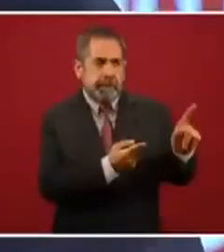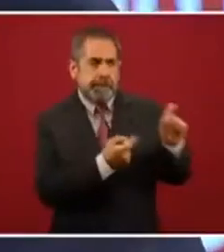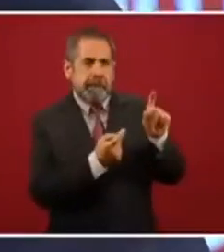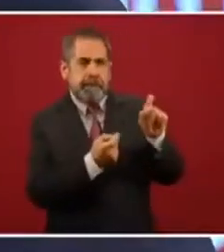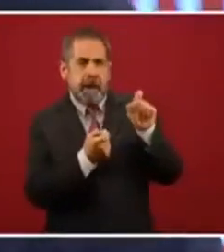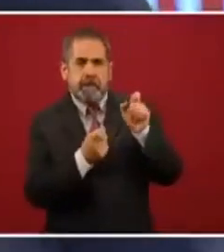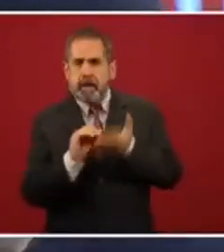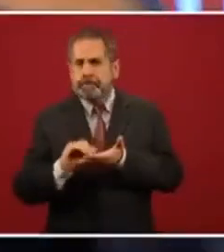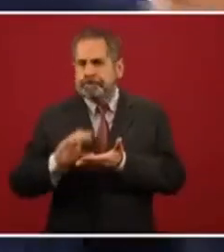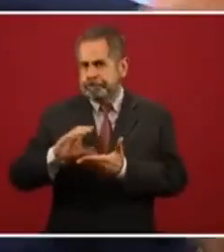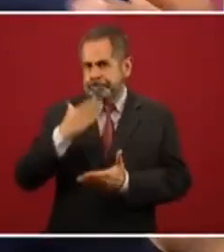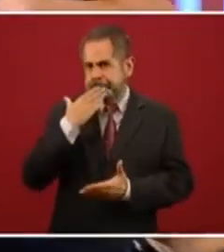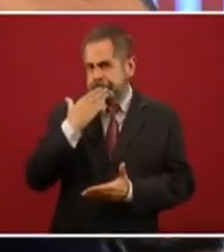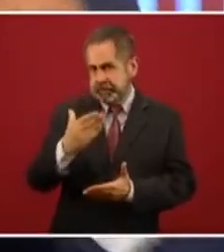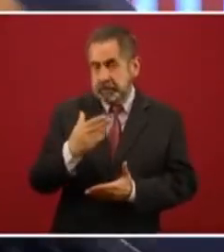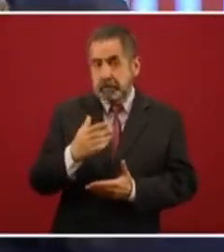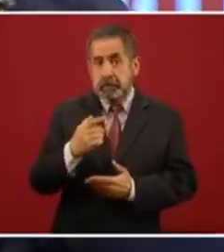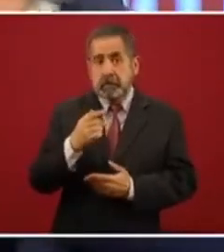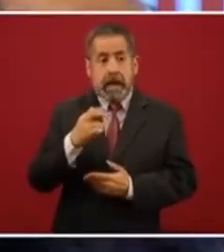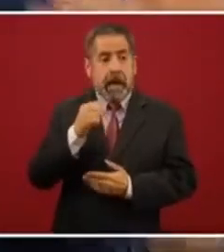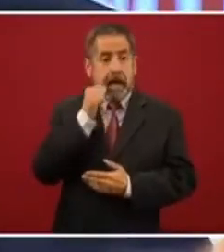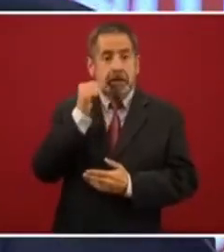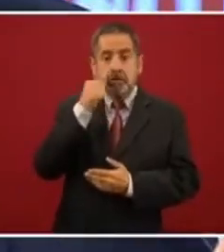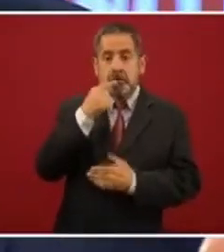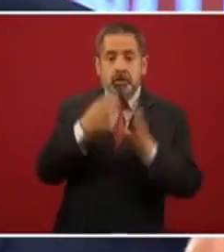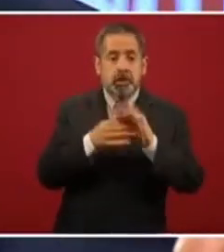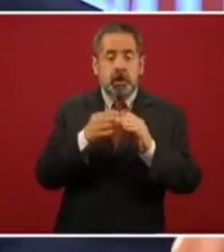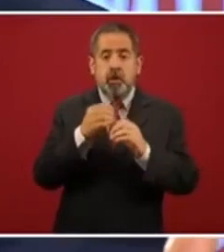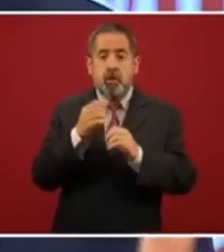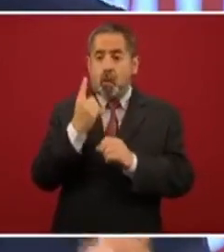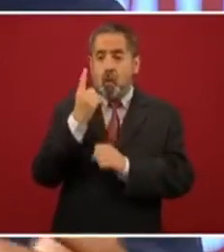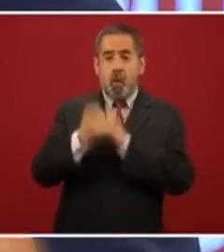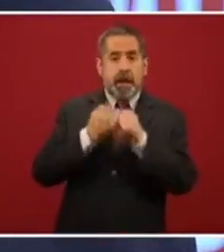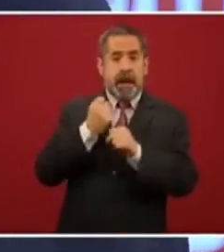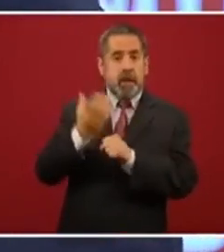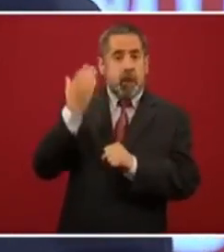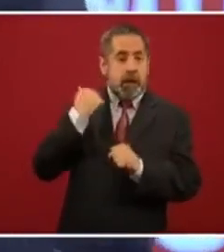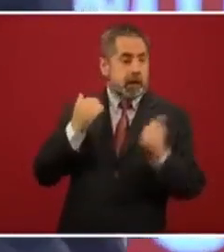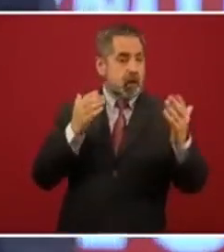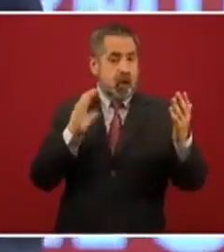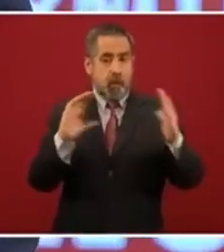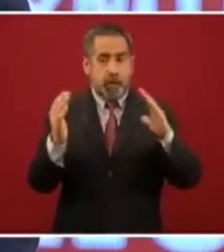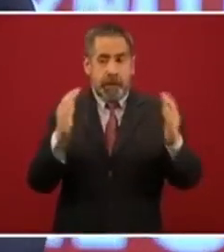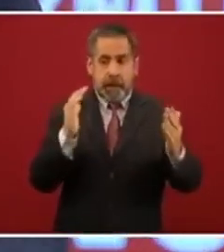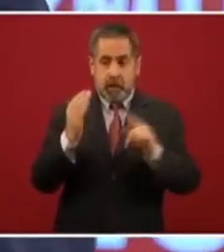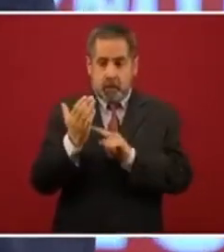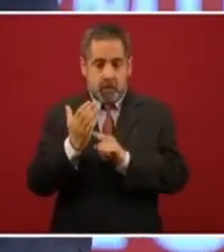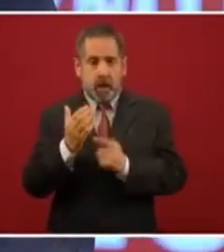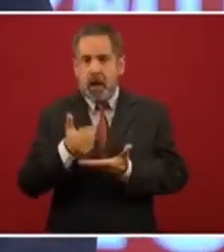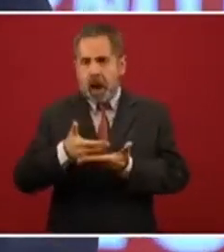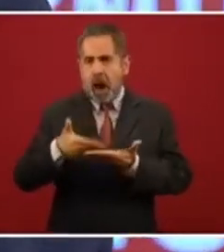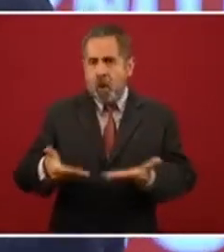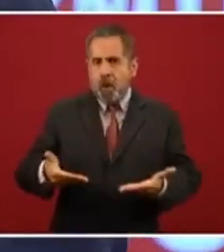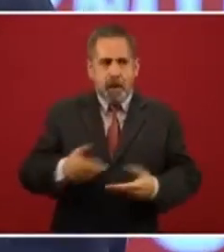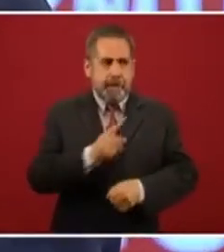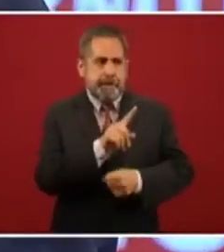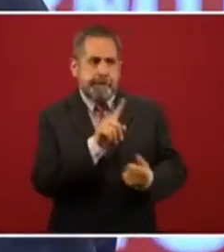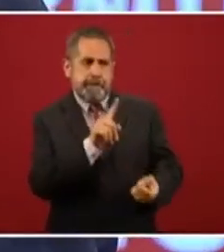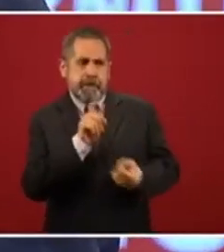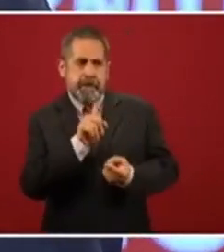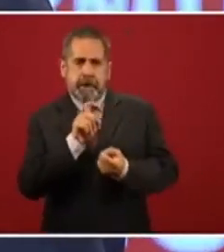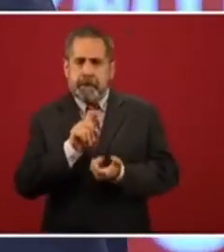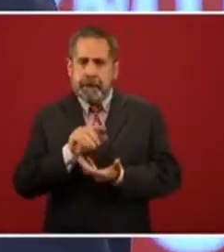en lo que va del año con relación al año pasado, tenemos una recaudación